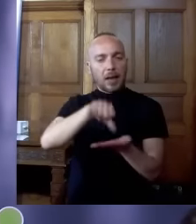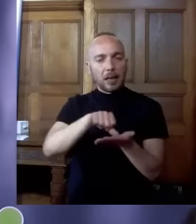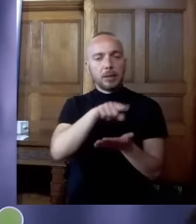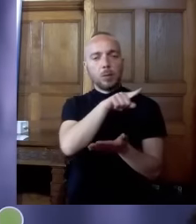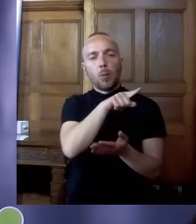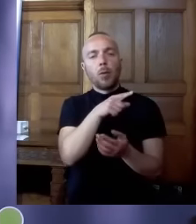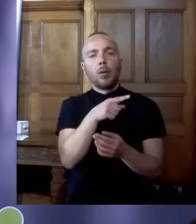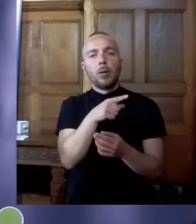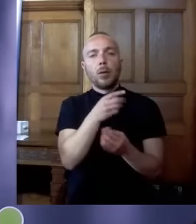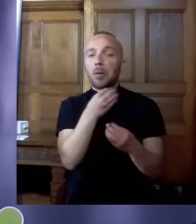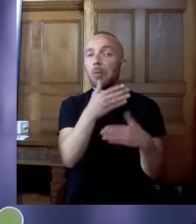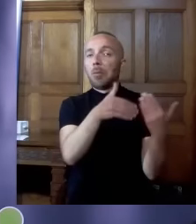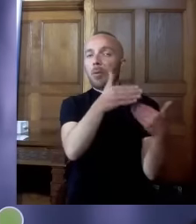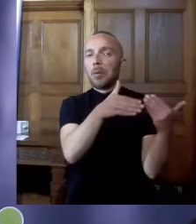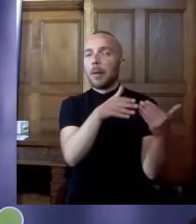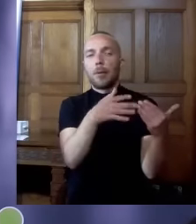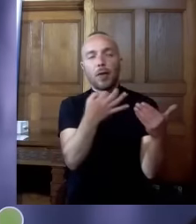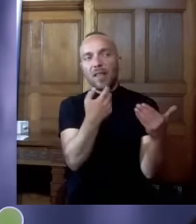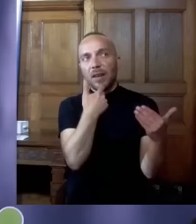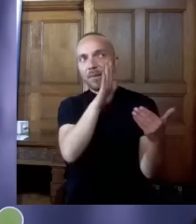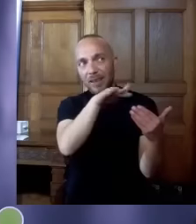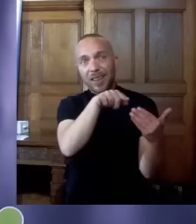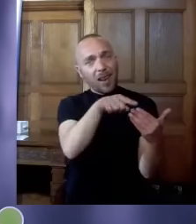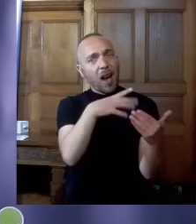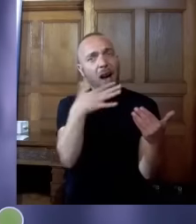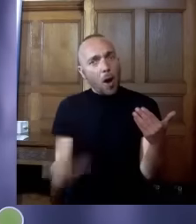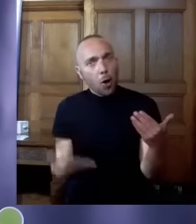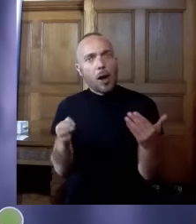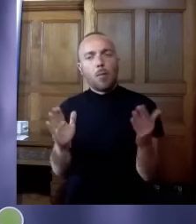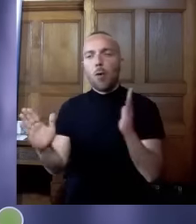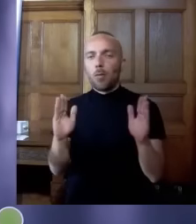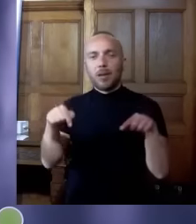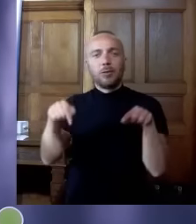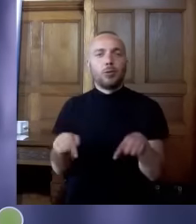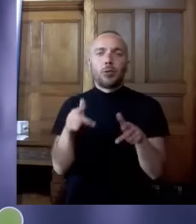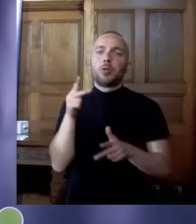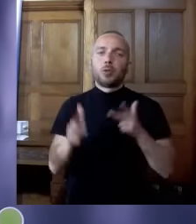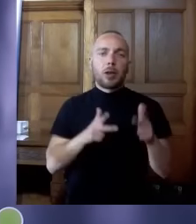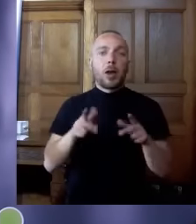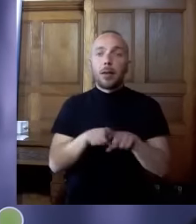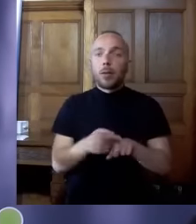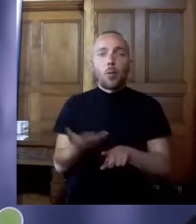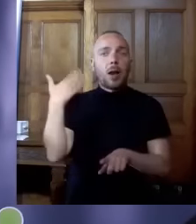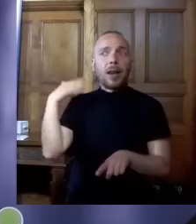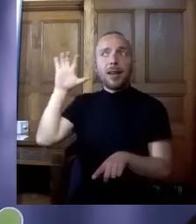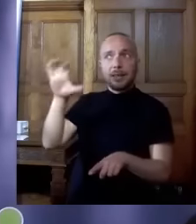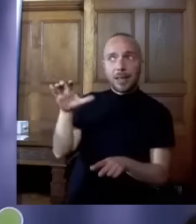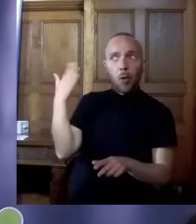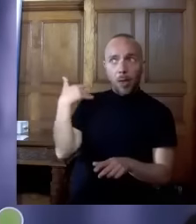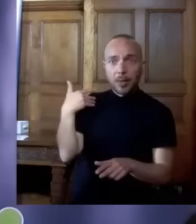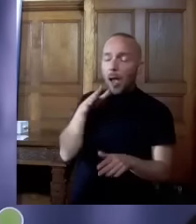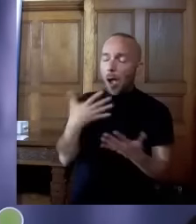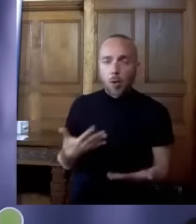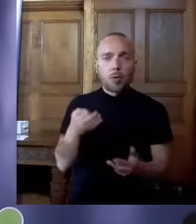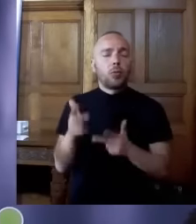le va muy bien pero hay que decirle que ahora es el momento en euskadi como antes lo fue en el estado Hay que